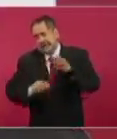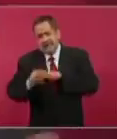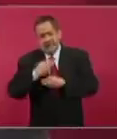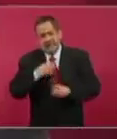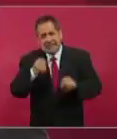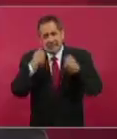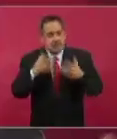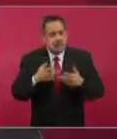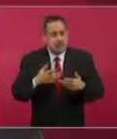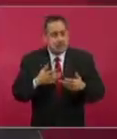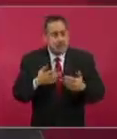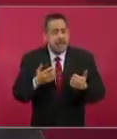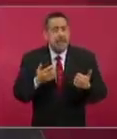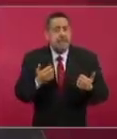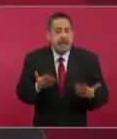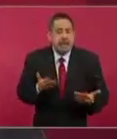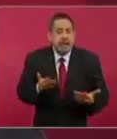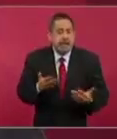nada.